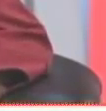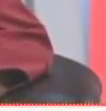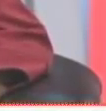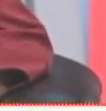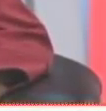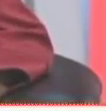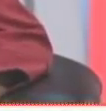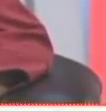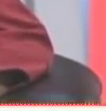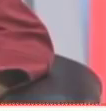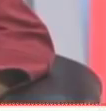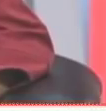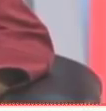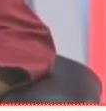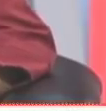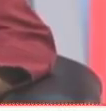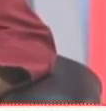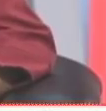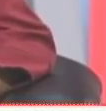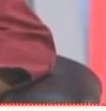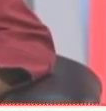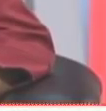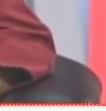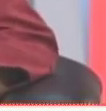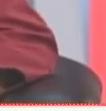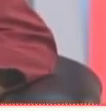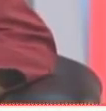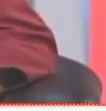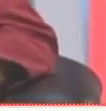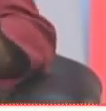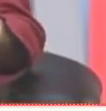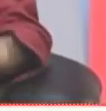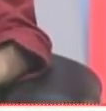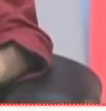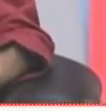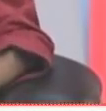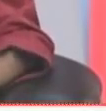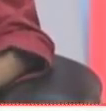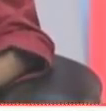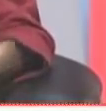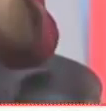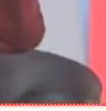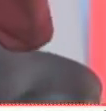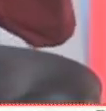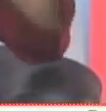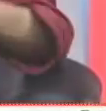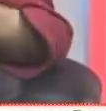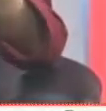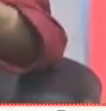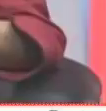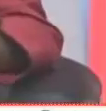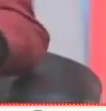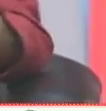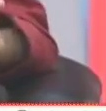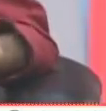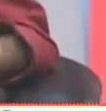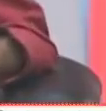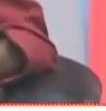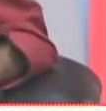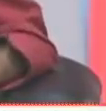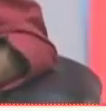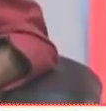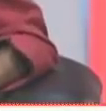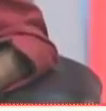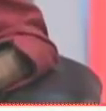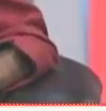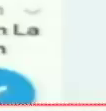calle, se ve que quienes están golpeando a esos muchachos que están desnudos no son policías, tienen un casco y un chaleco, pero no